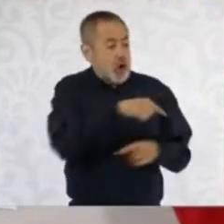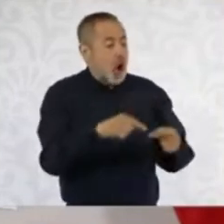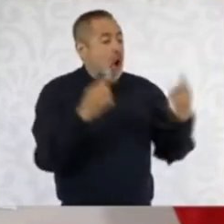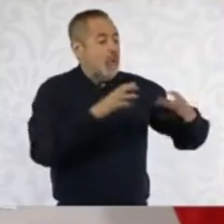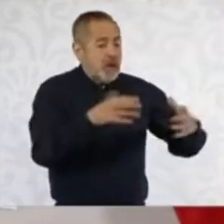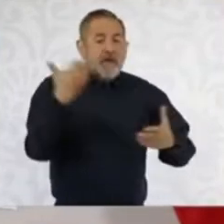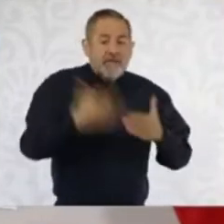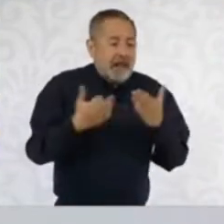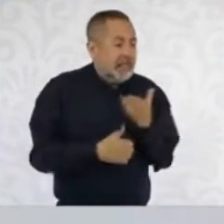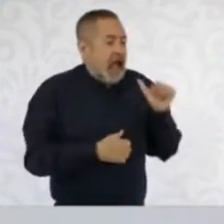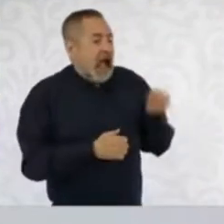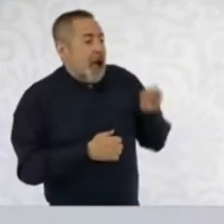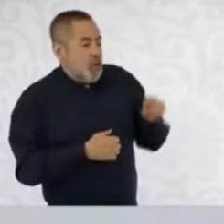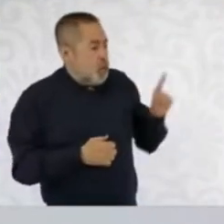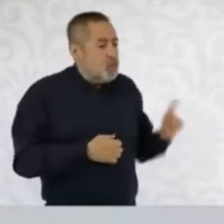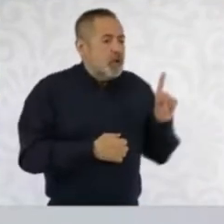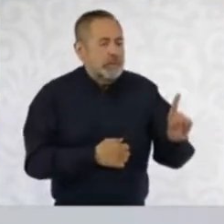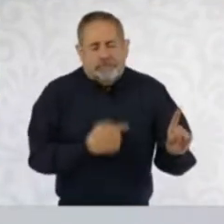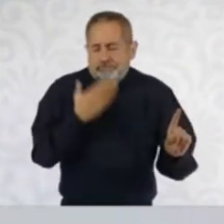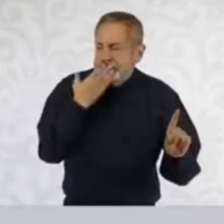un López Obrador. No.